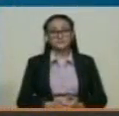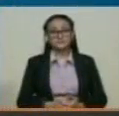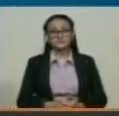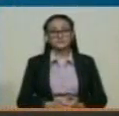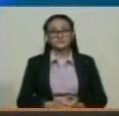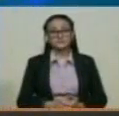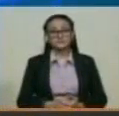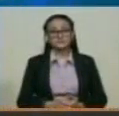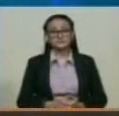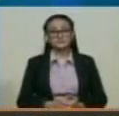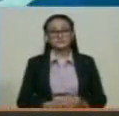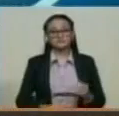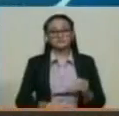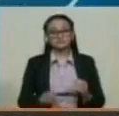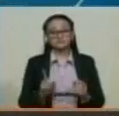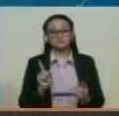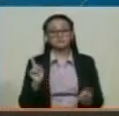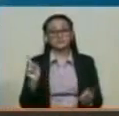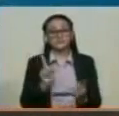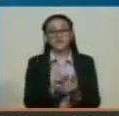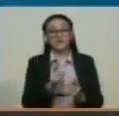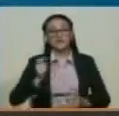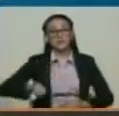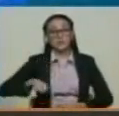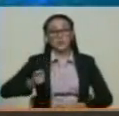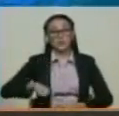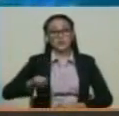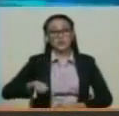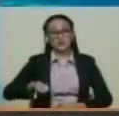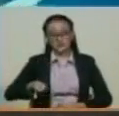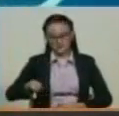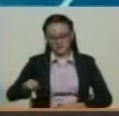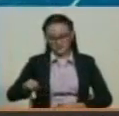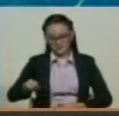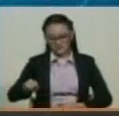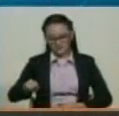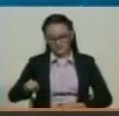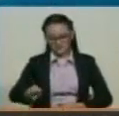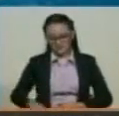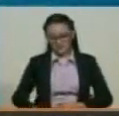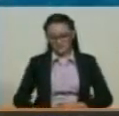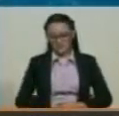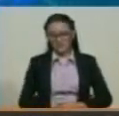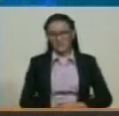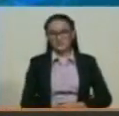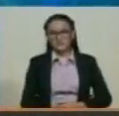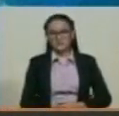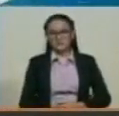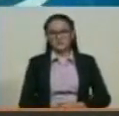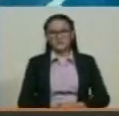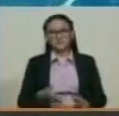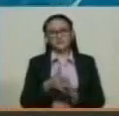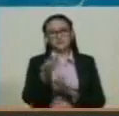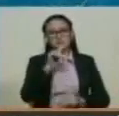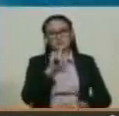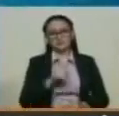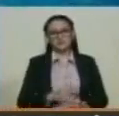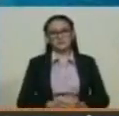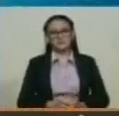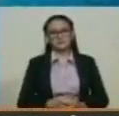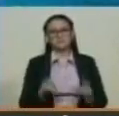los tribunales ordinarios para seguir sus causas, y es lo que puedo decir al respecto.